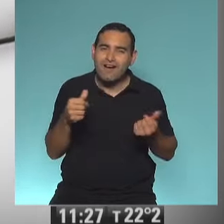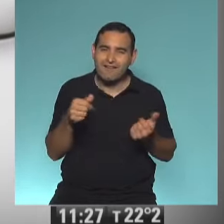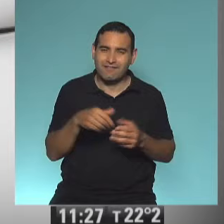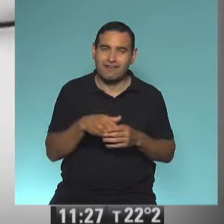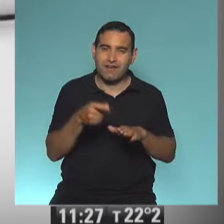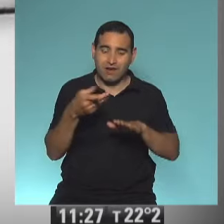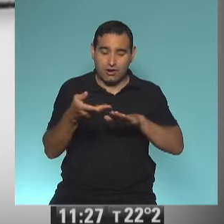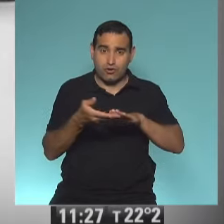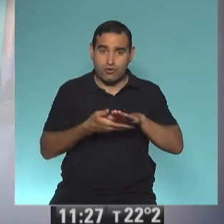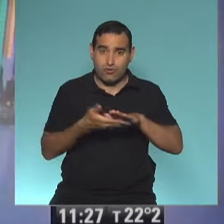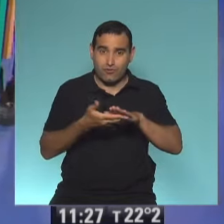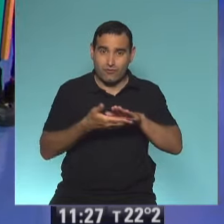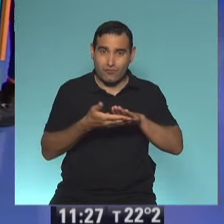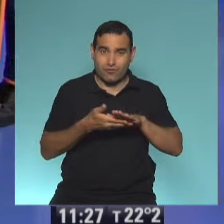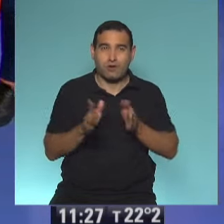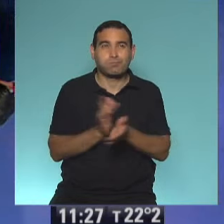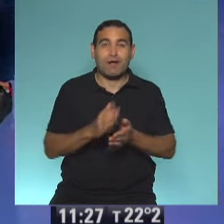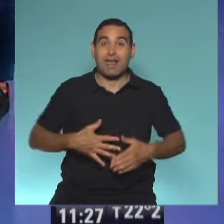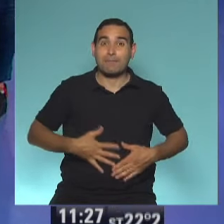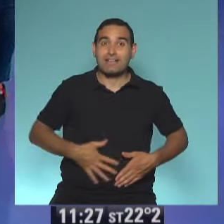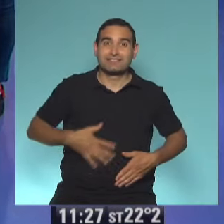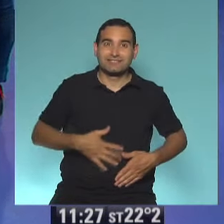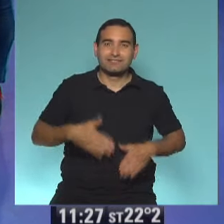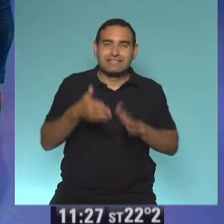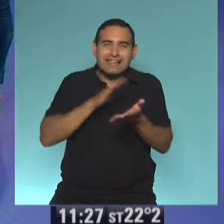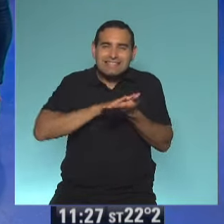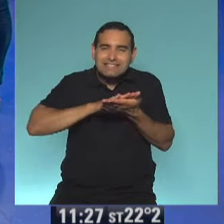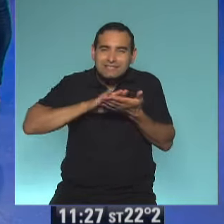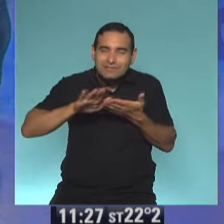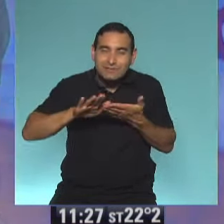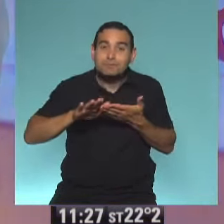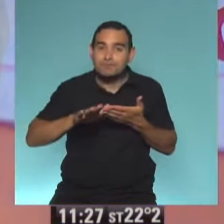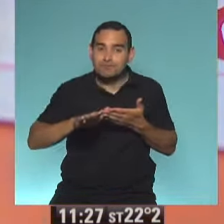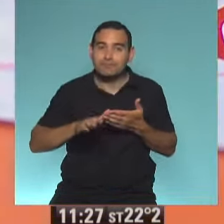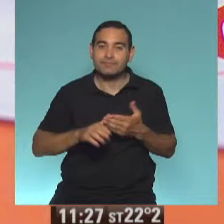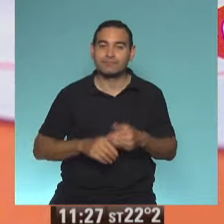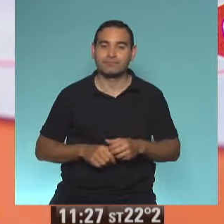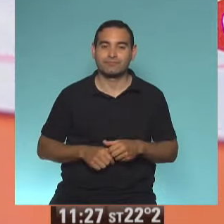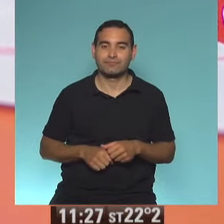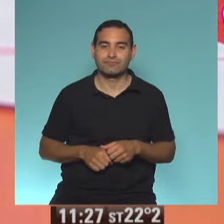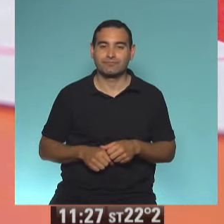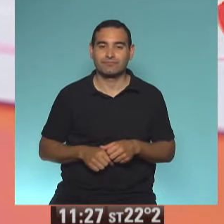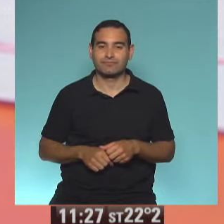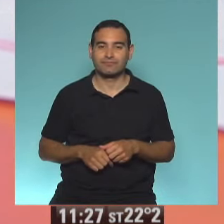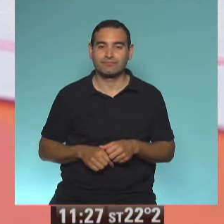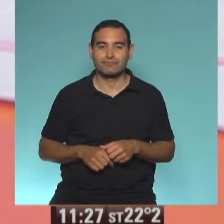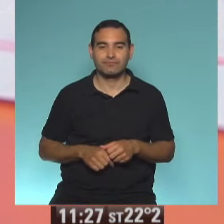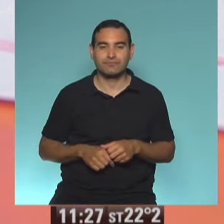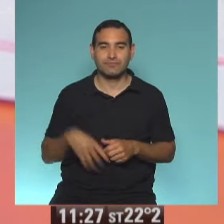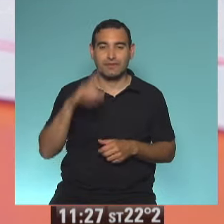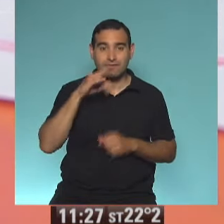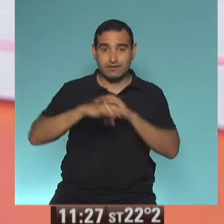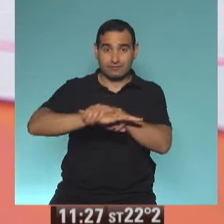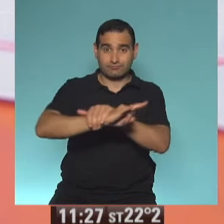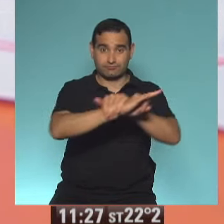arriba. Pero en su pancita, digamos, es lisito, lisito. Y fíjense que de la parte del